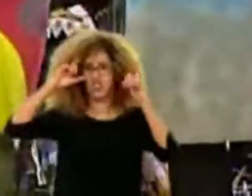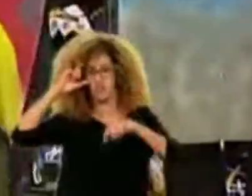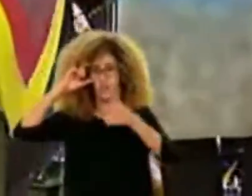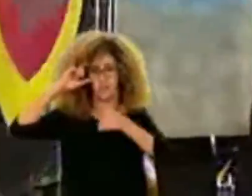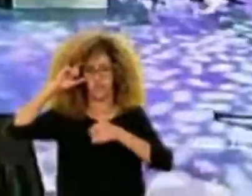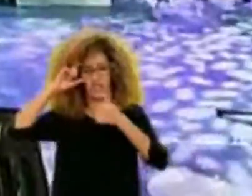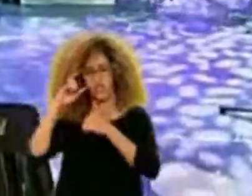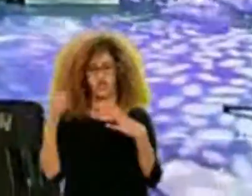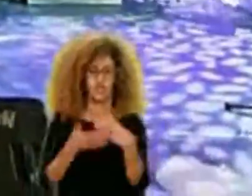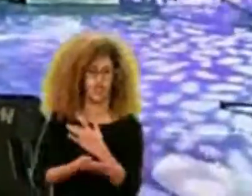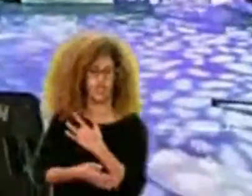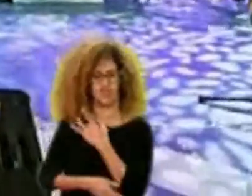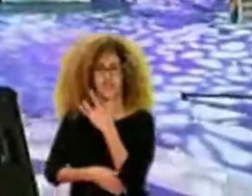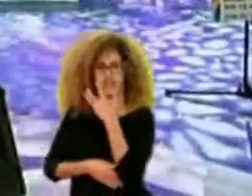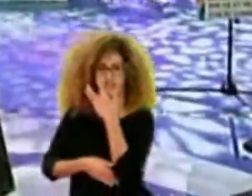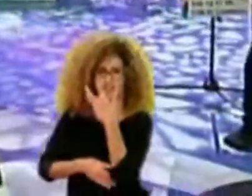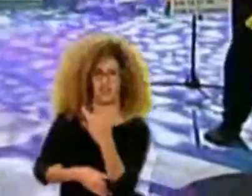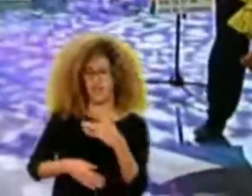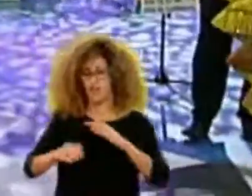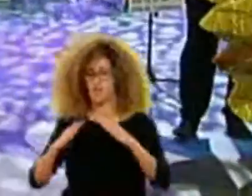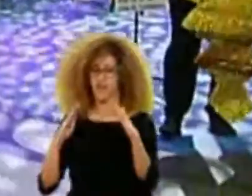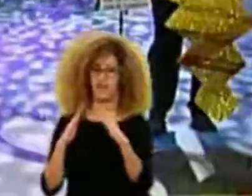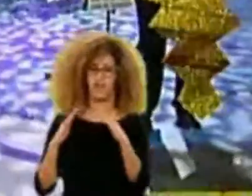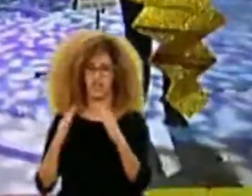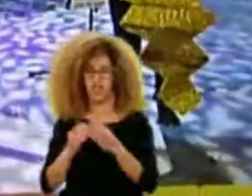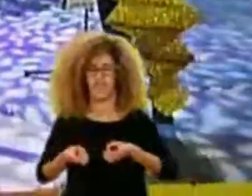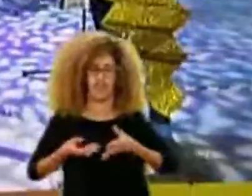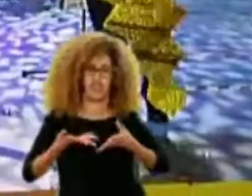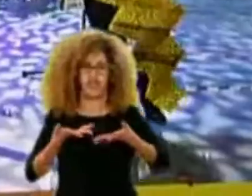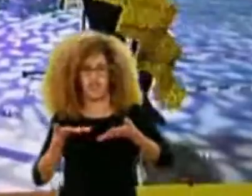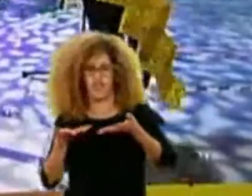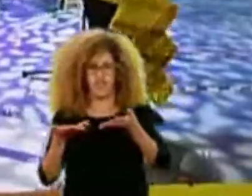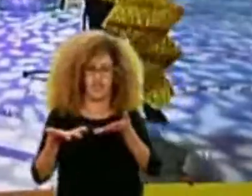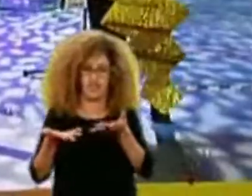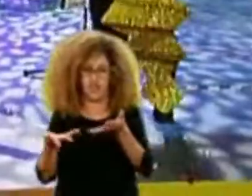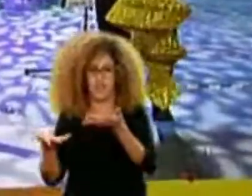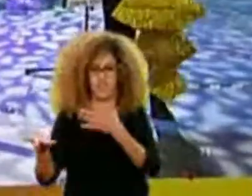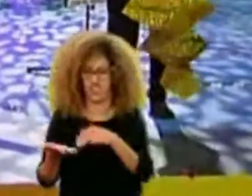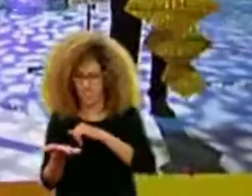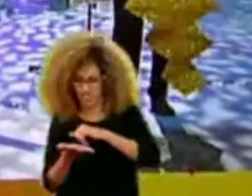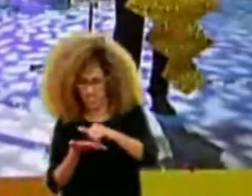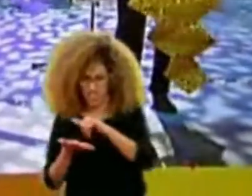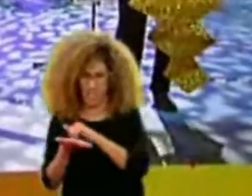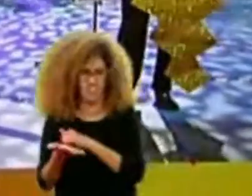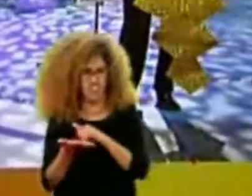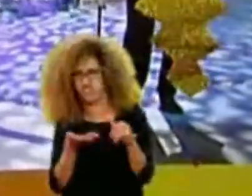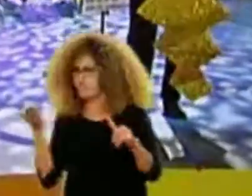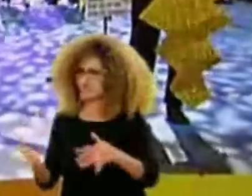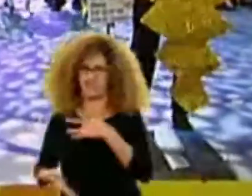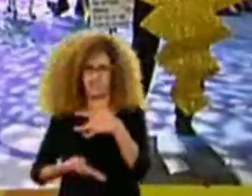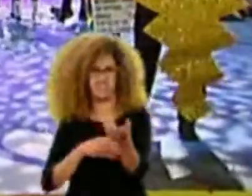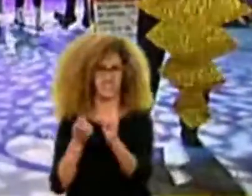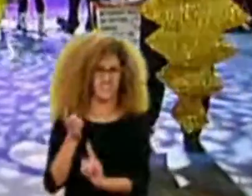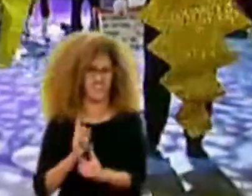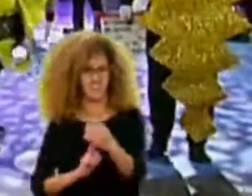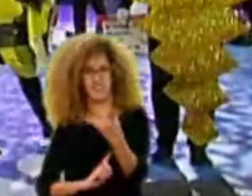Todo el amor que se simiente desde casa y no con metros de distancia por el WhatsApp. Si algo te pesa, te hace